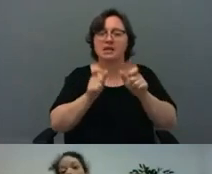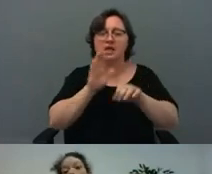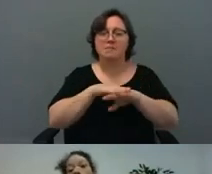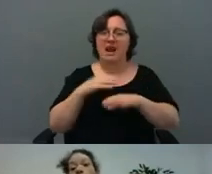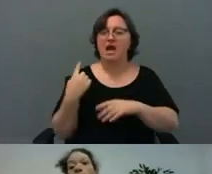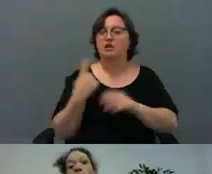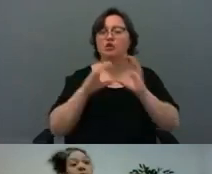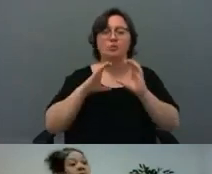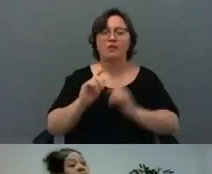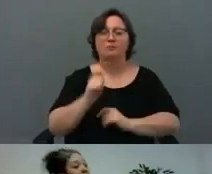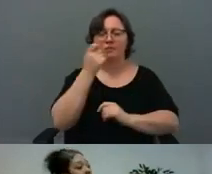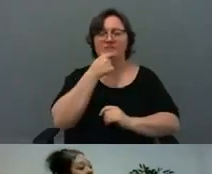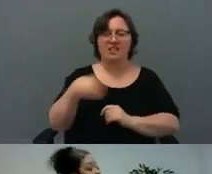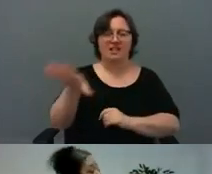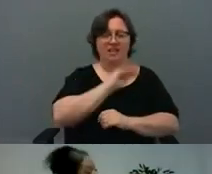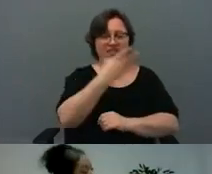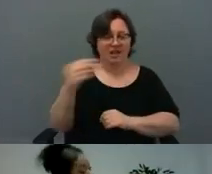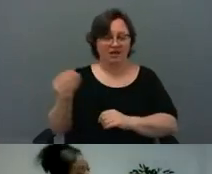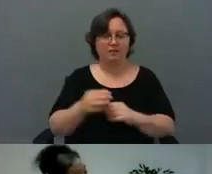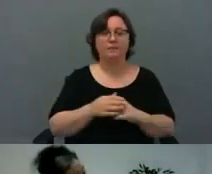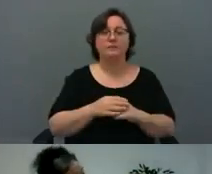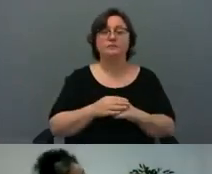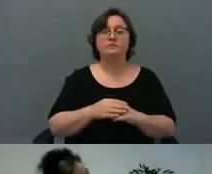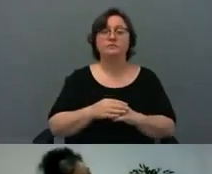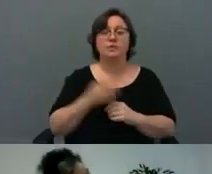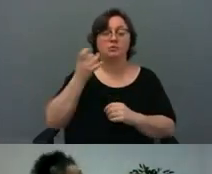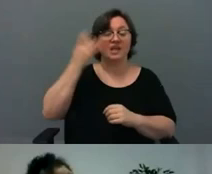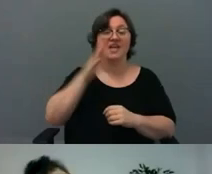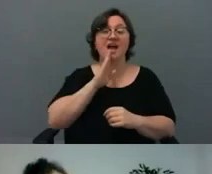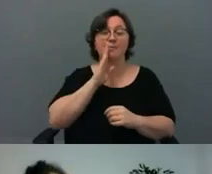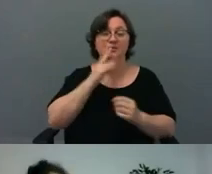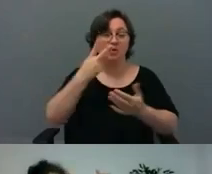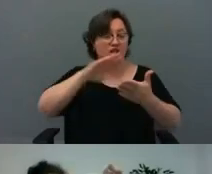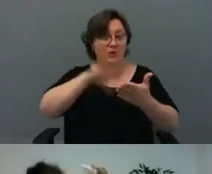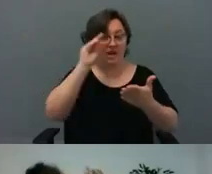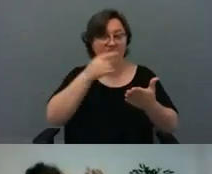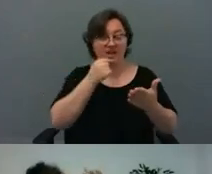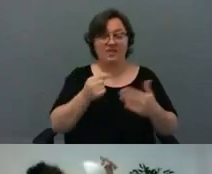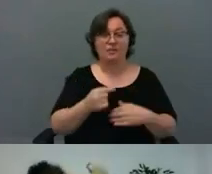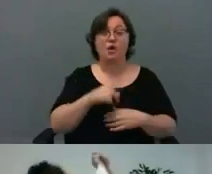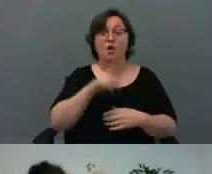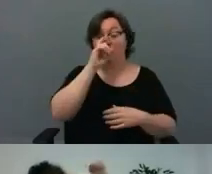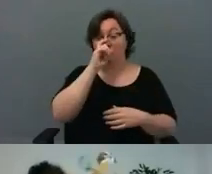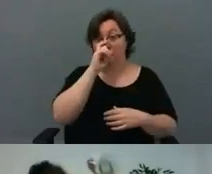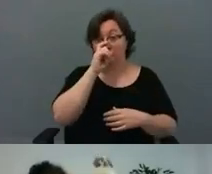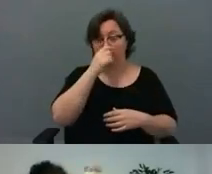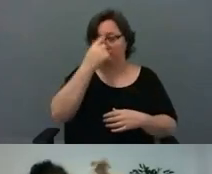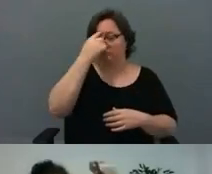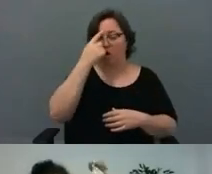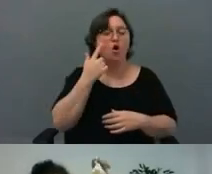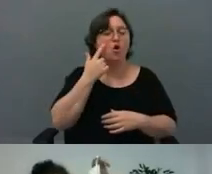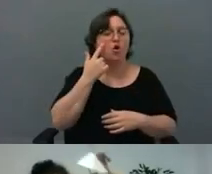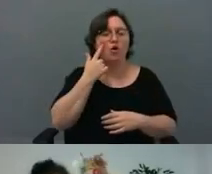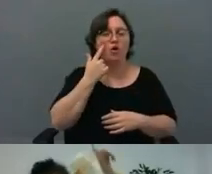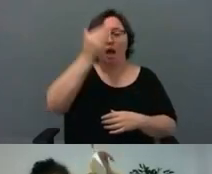todos comunicarnos, ¿no? Esa idea de la lectura fácil. Pero también hay que tener en cuenta una cosa en parálisis cerebral.